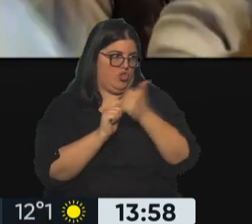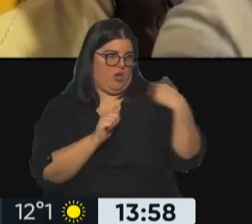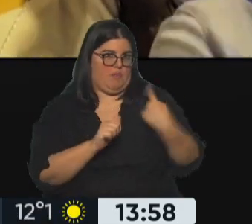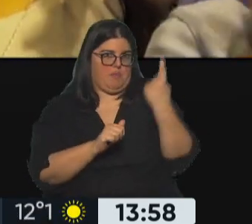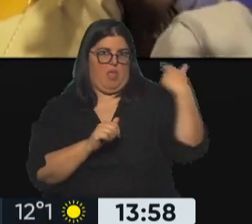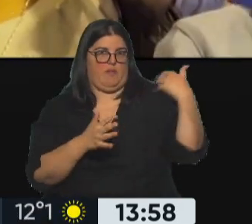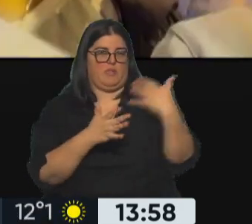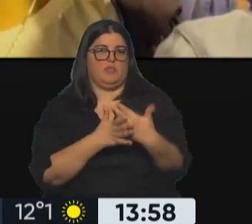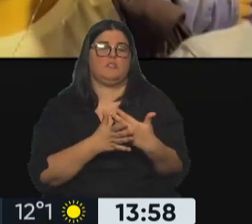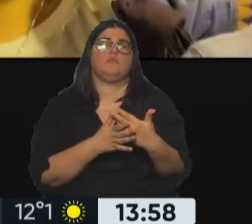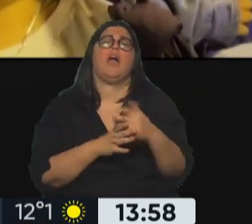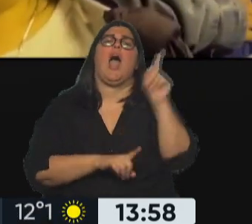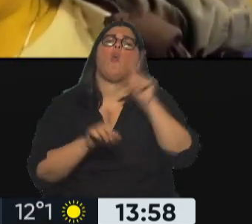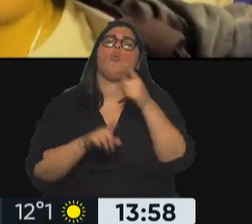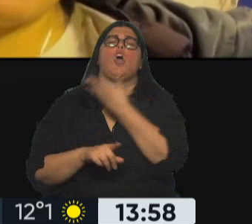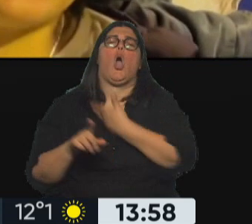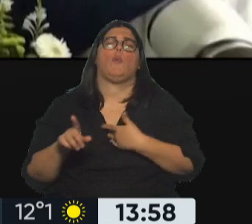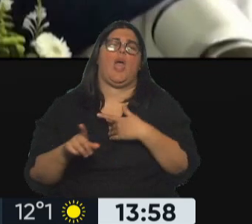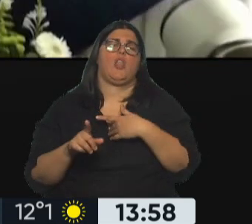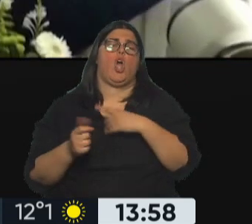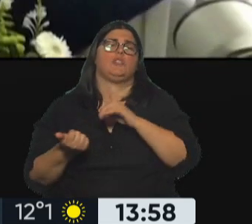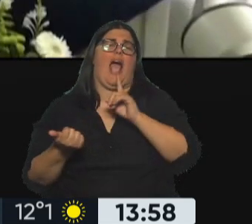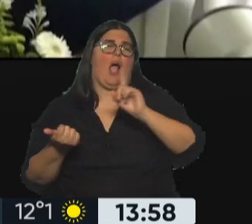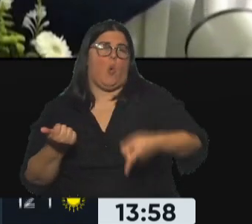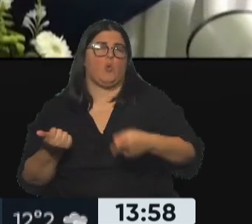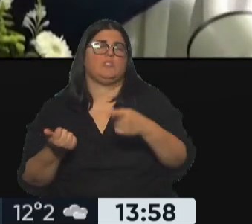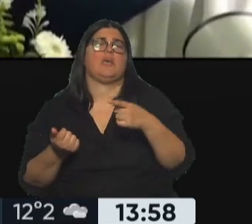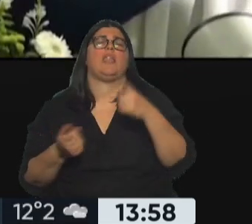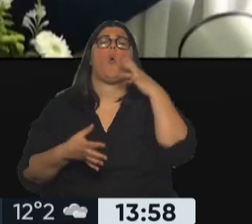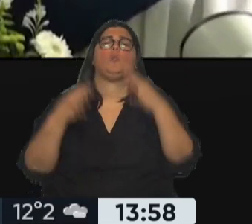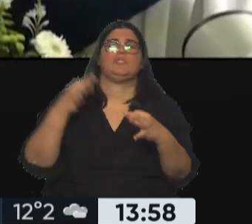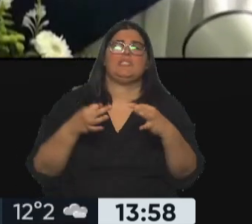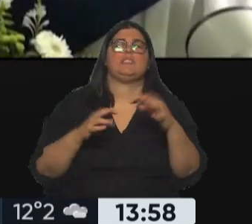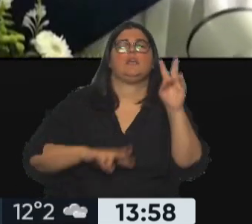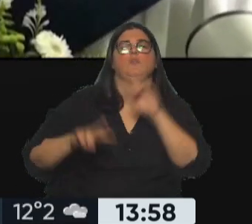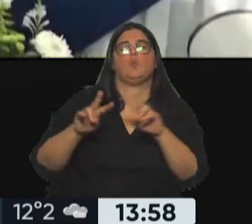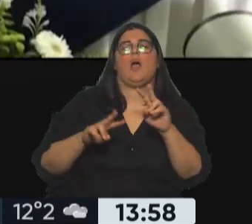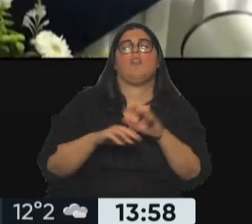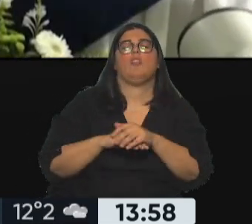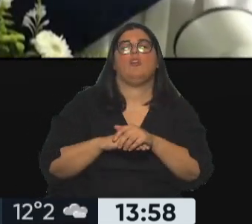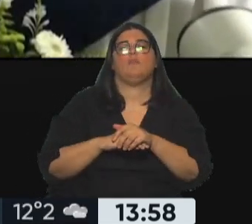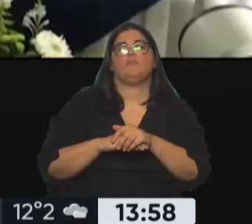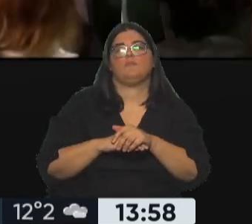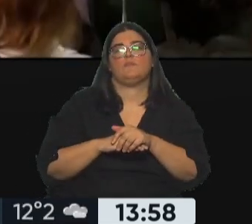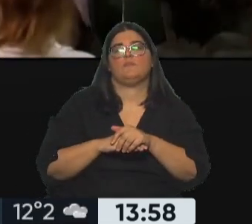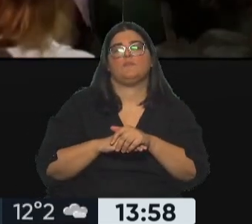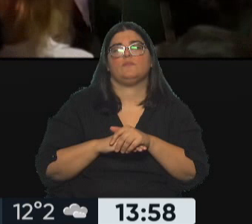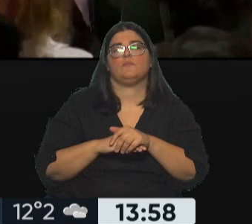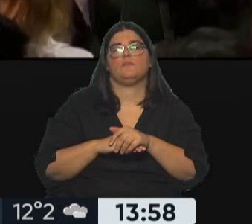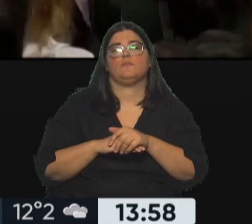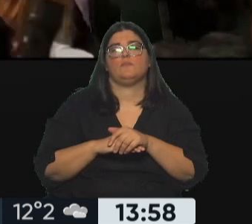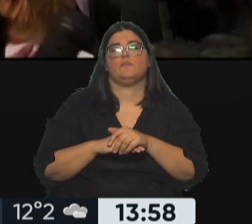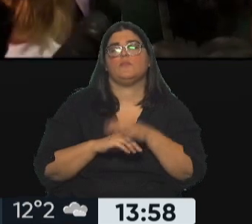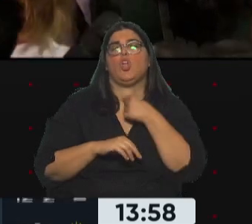el gobierno, algunos acusan, junto con la justicia, están tratando de impedir que se lleve adelante la asunción